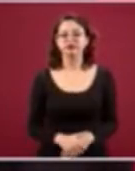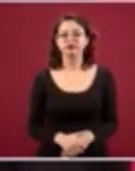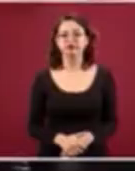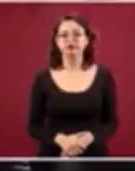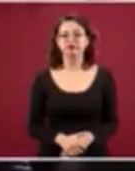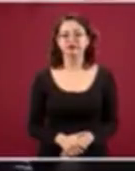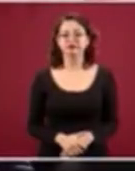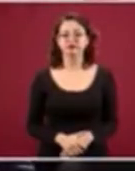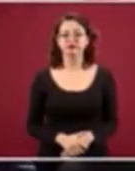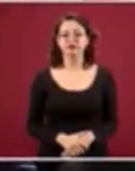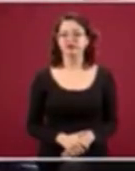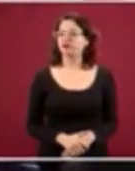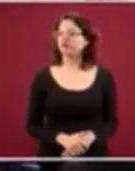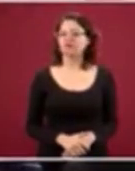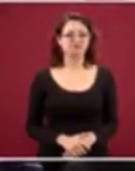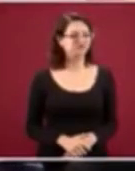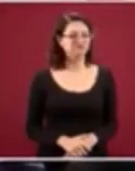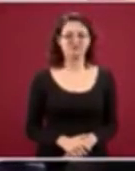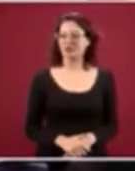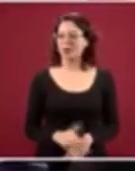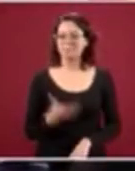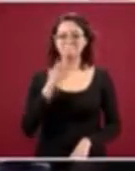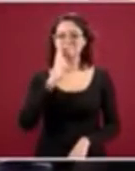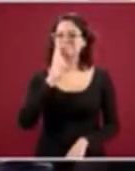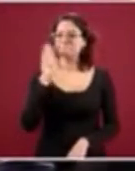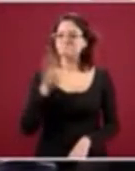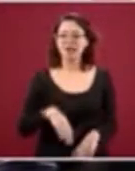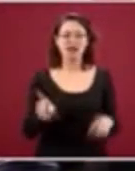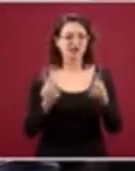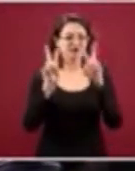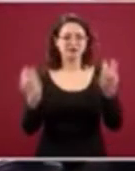Estamos muy mal también en esto.